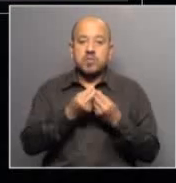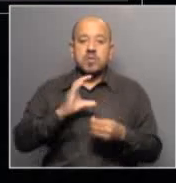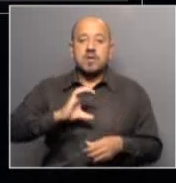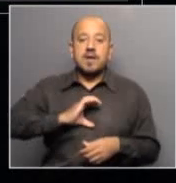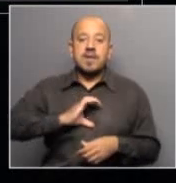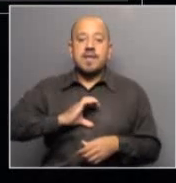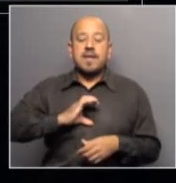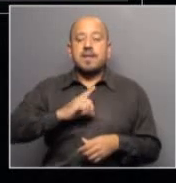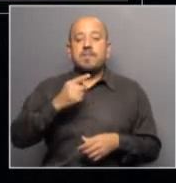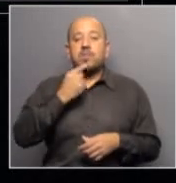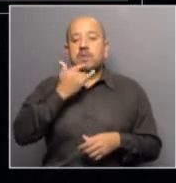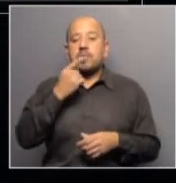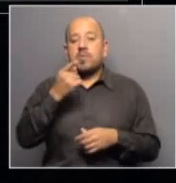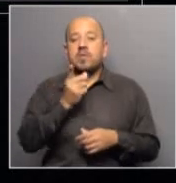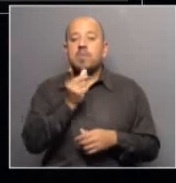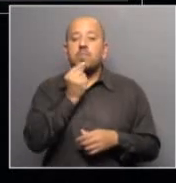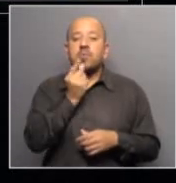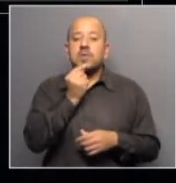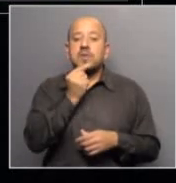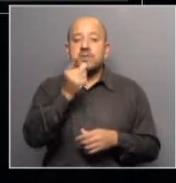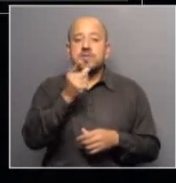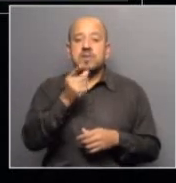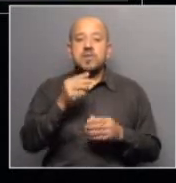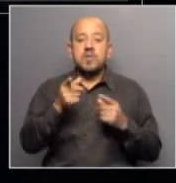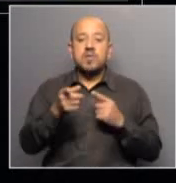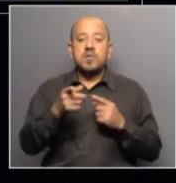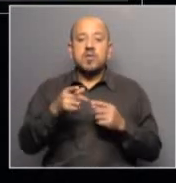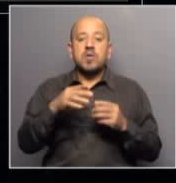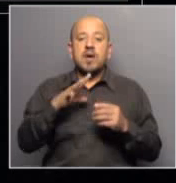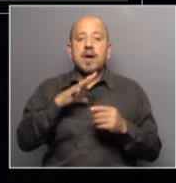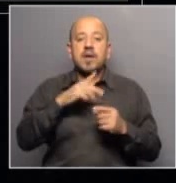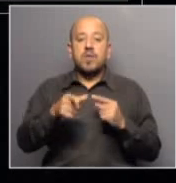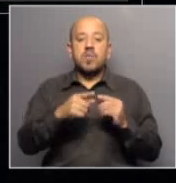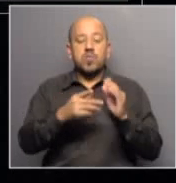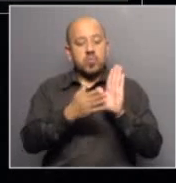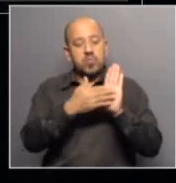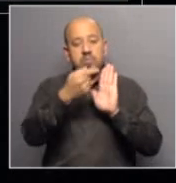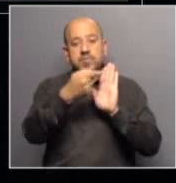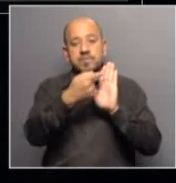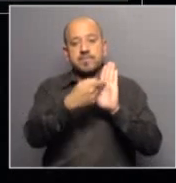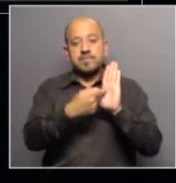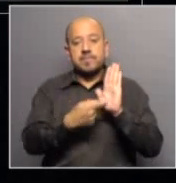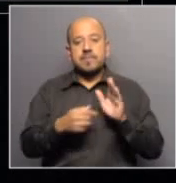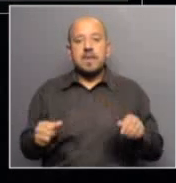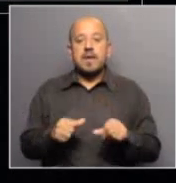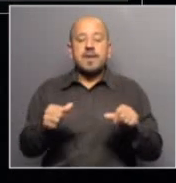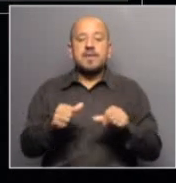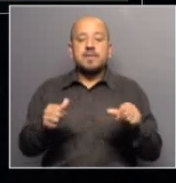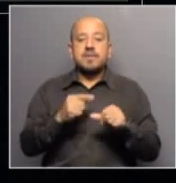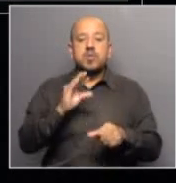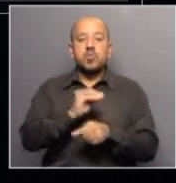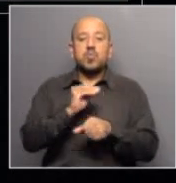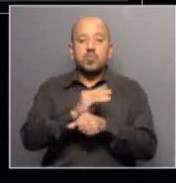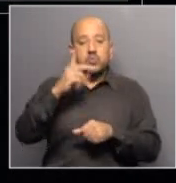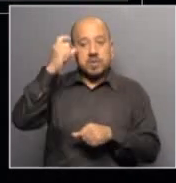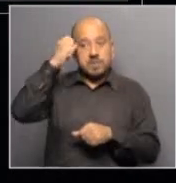por ejemplo, la Policía Real Montada de Canadá tiene un instructivo para la policía y hace cursos de capacitación